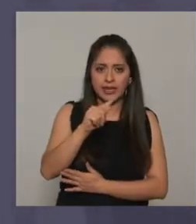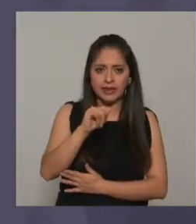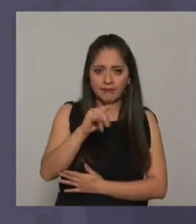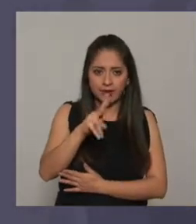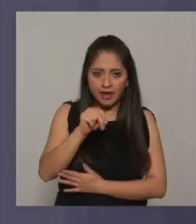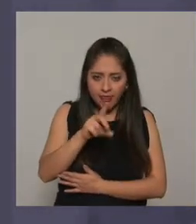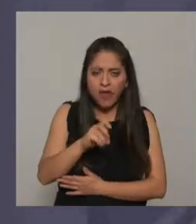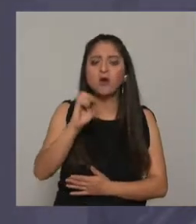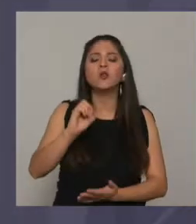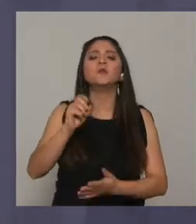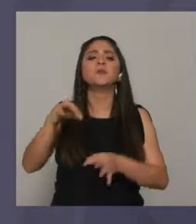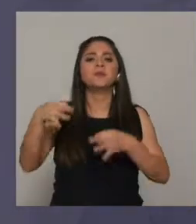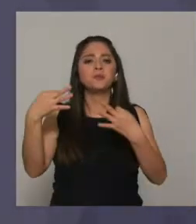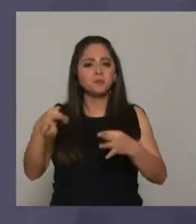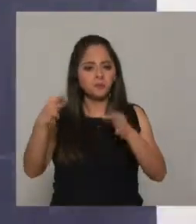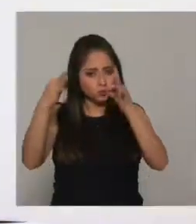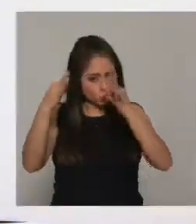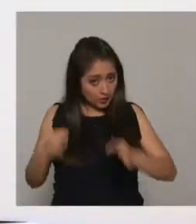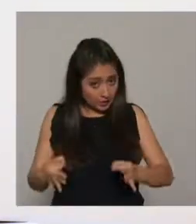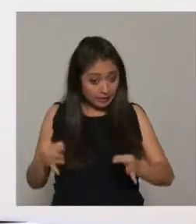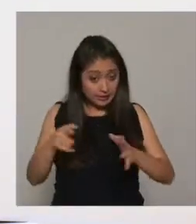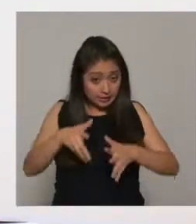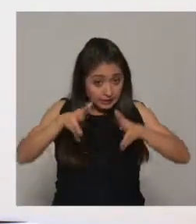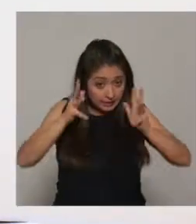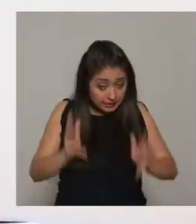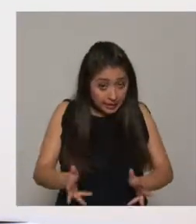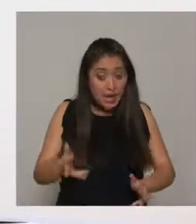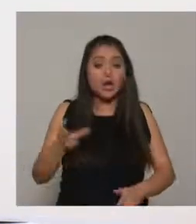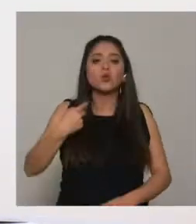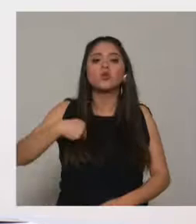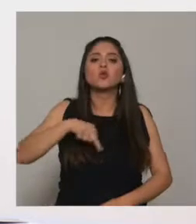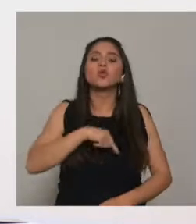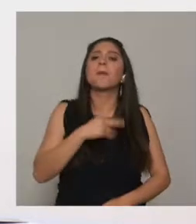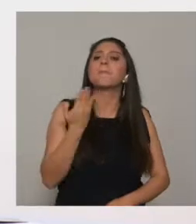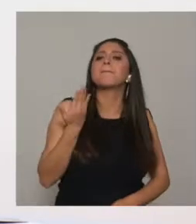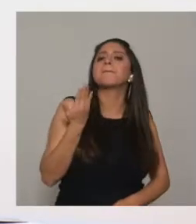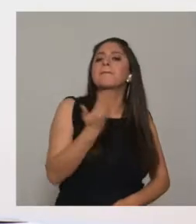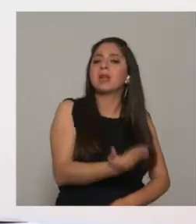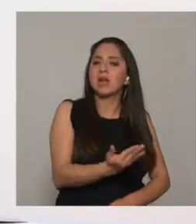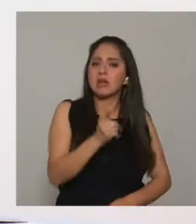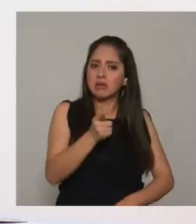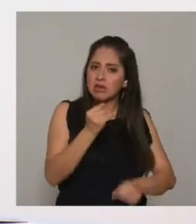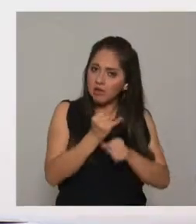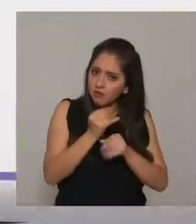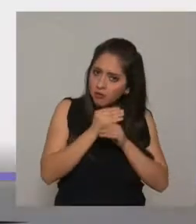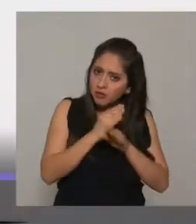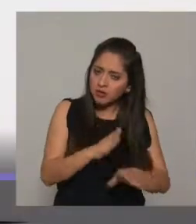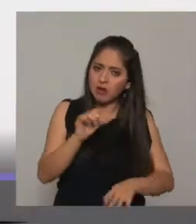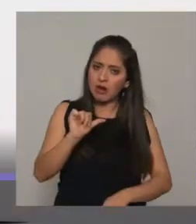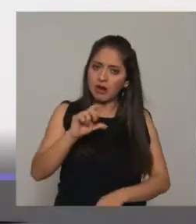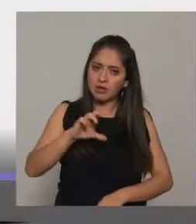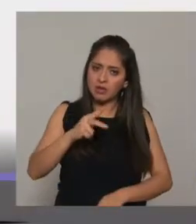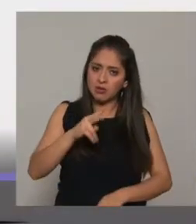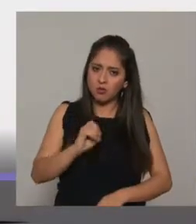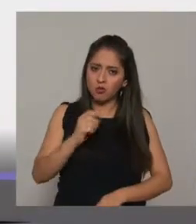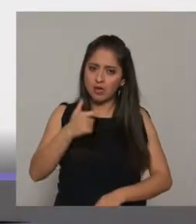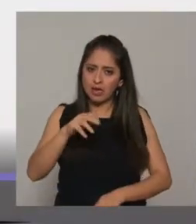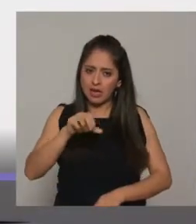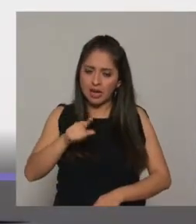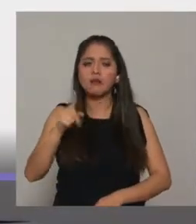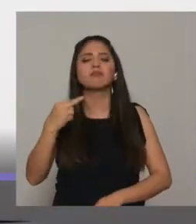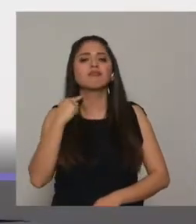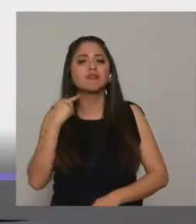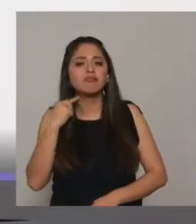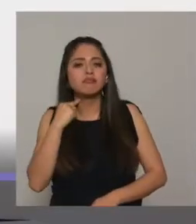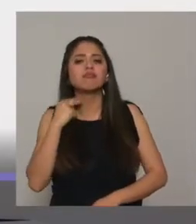Ya cuando tenemos esto, pedimos, no nos quedamos ahí, pedimos la información al Archivo General de Notarías y el Archivo General de Notarías nos da